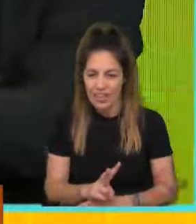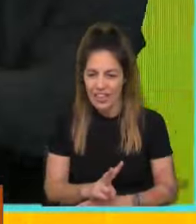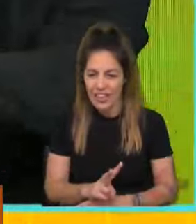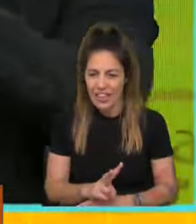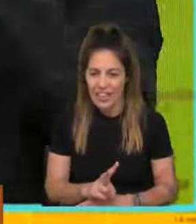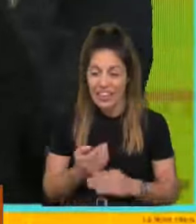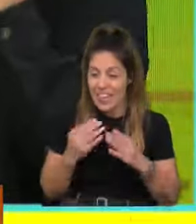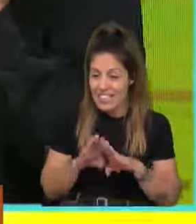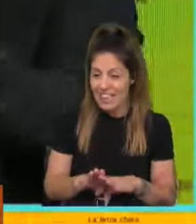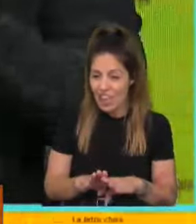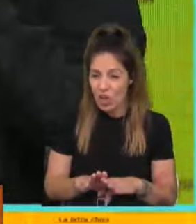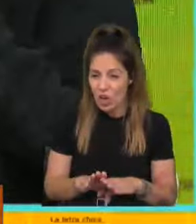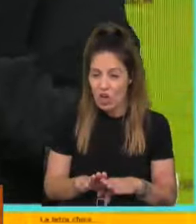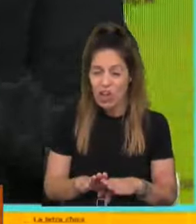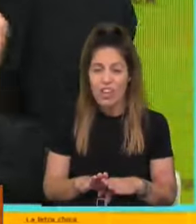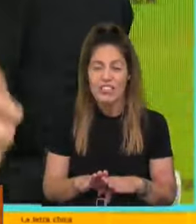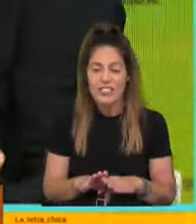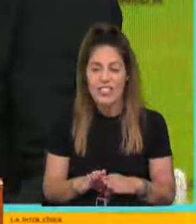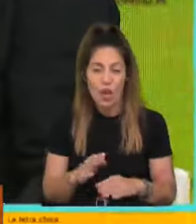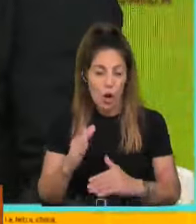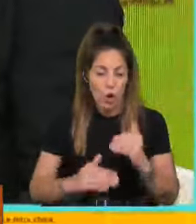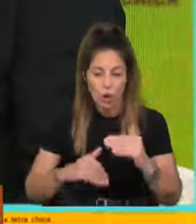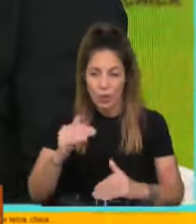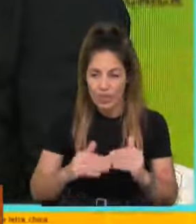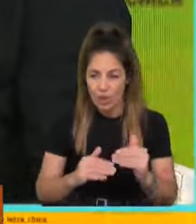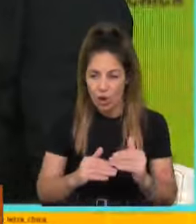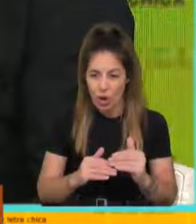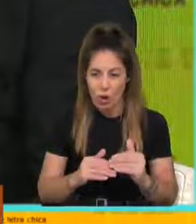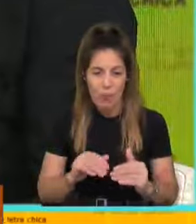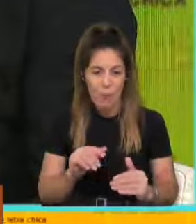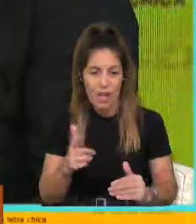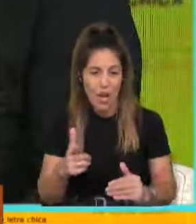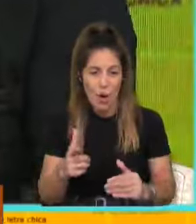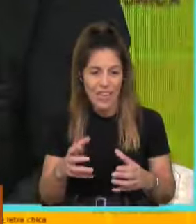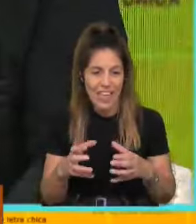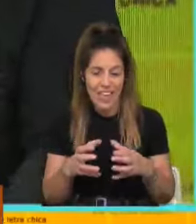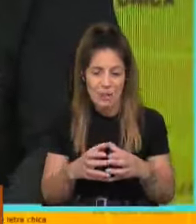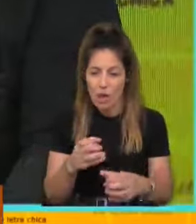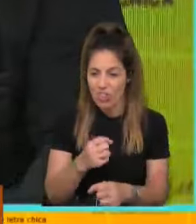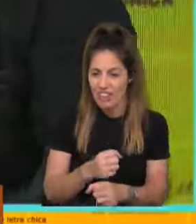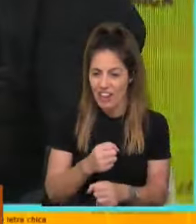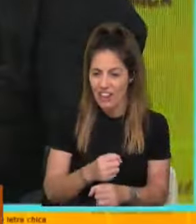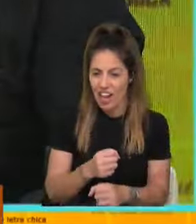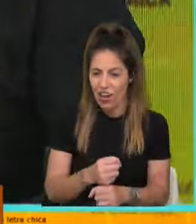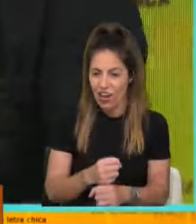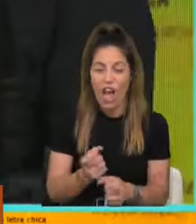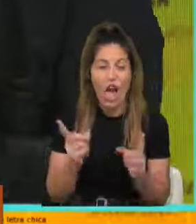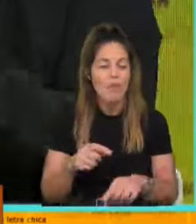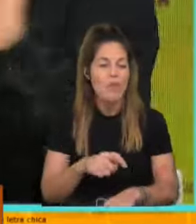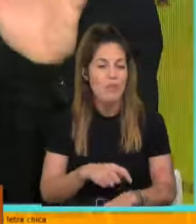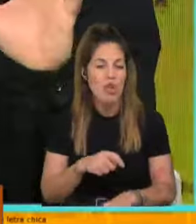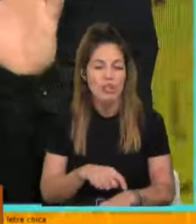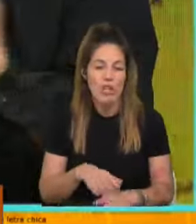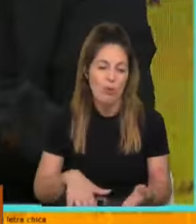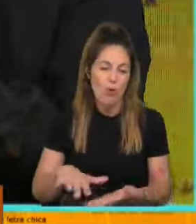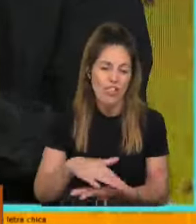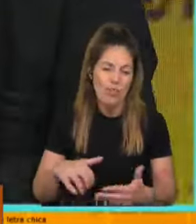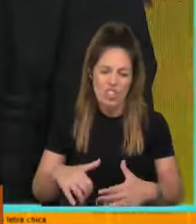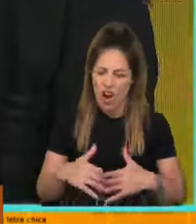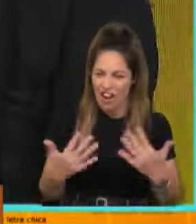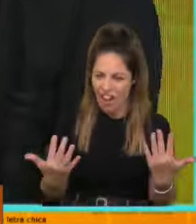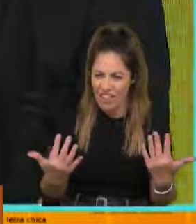están construidos equipados pero sin equipos de trabajo técnico pedagógico y al mismo tiempo una situación muy grave